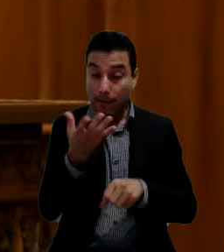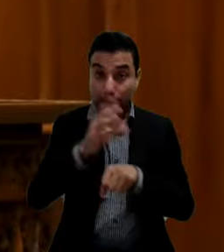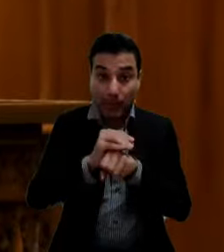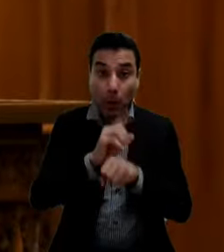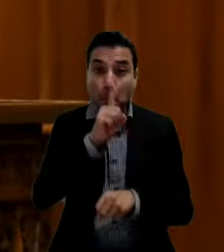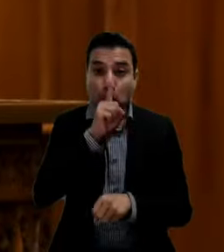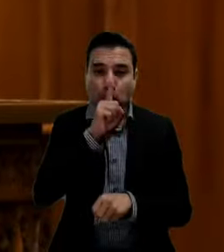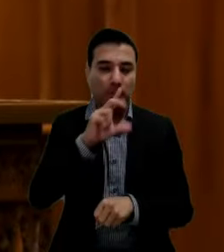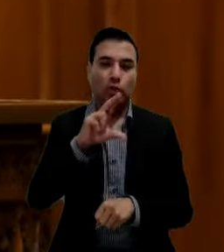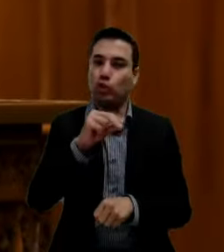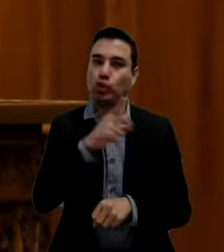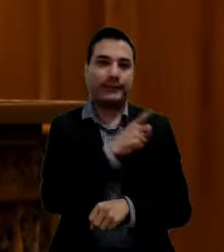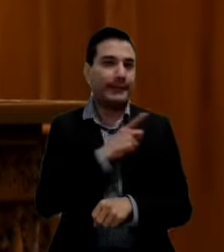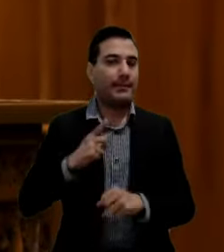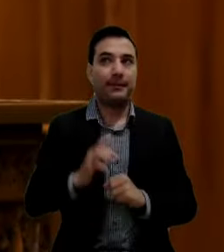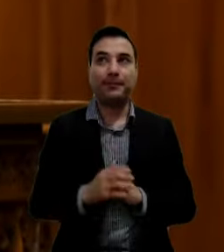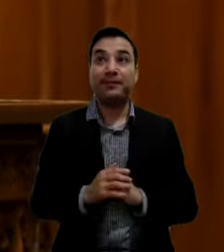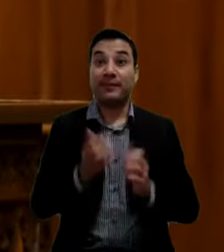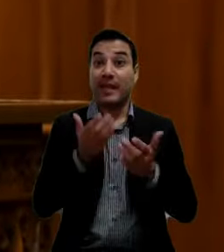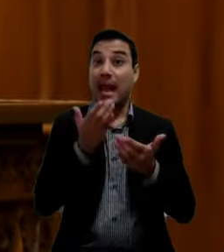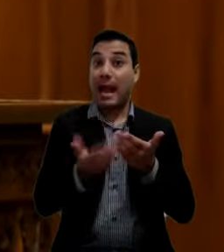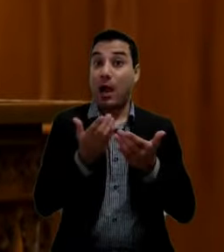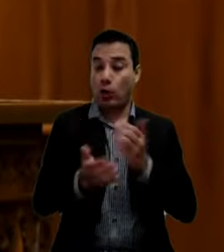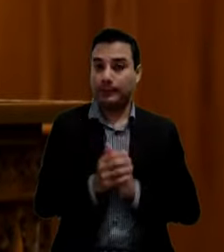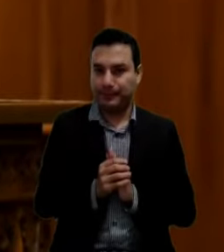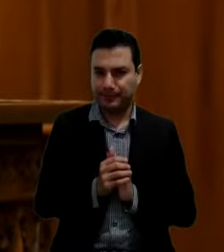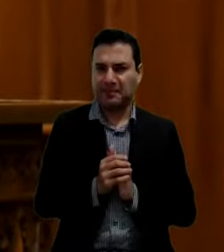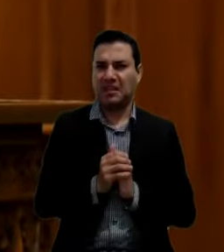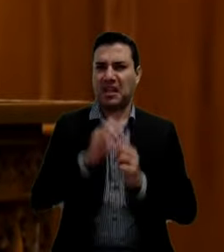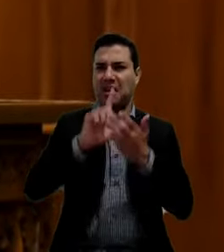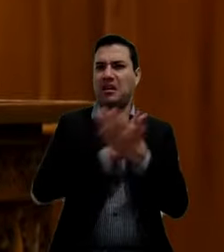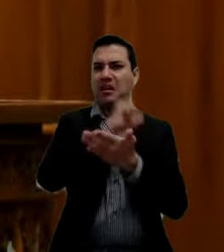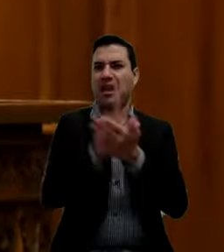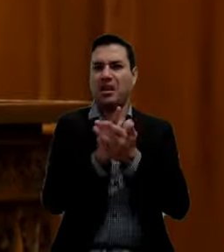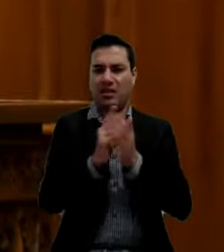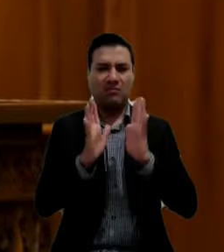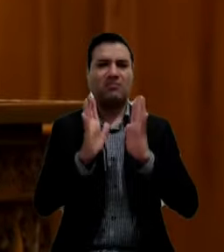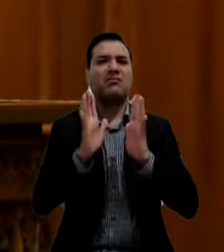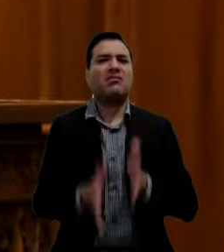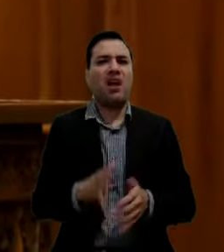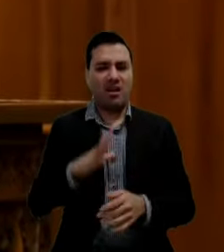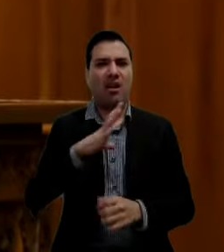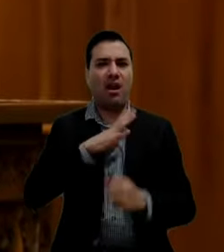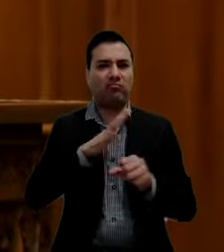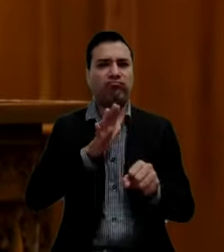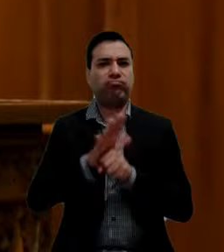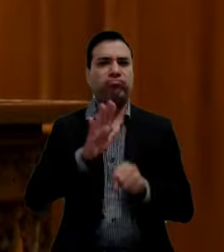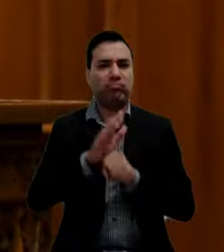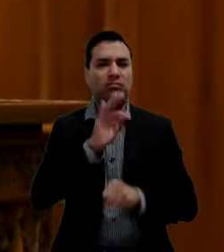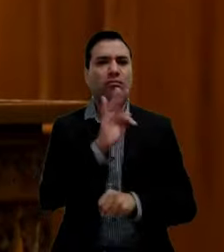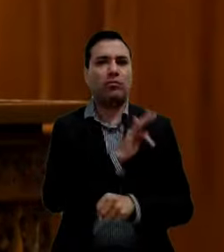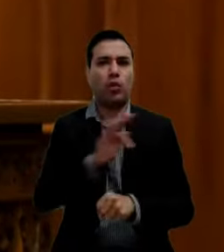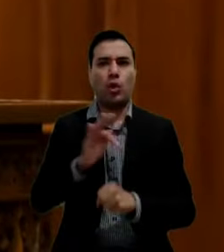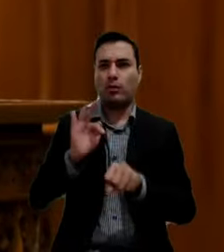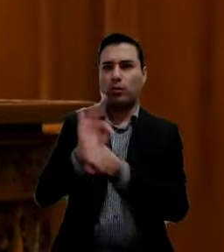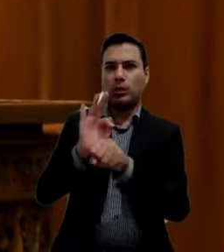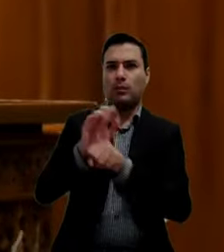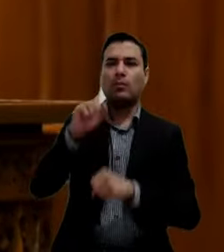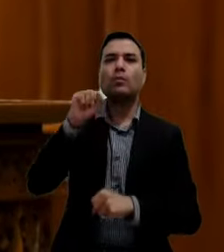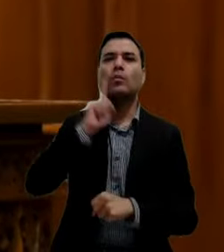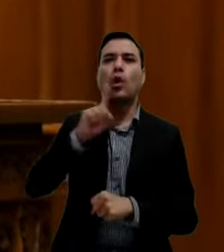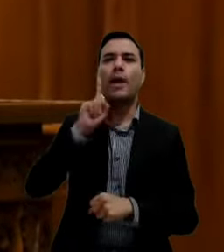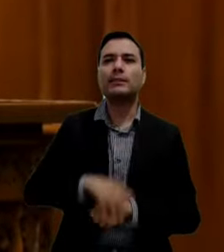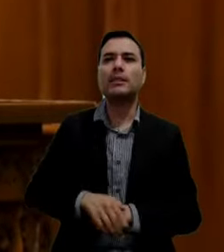la actualidad, la normatividad vigente ya establece algunos instrumentos para proteger a las mujeres que particularmente han